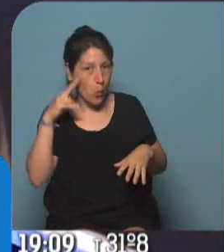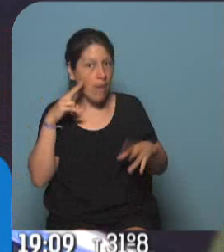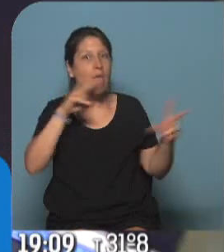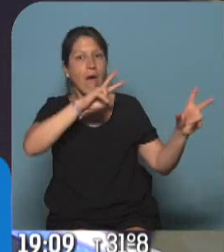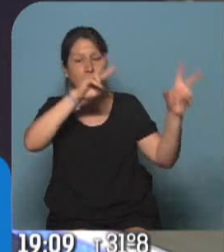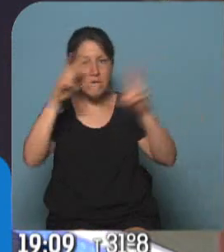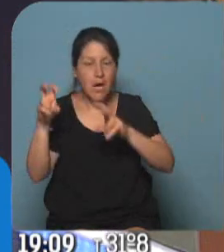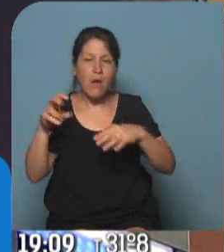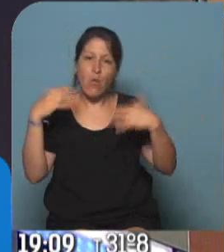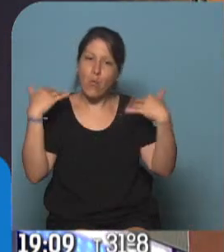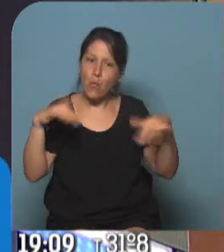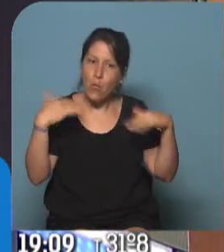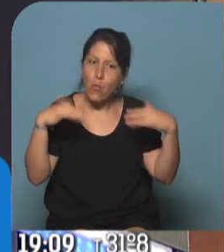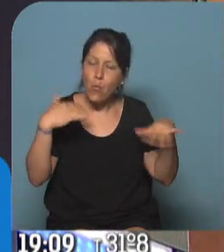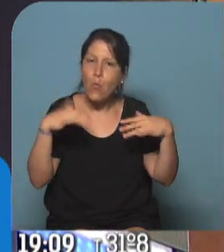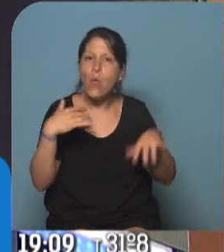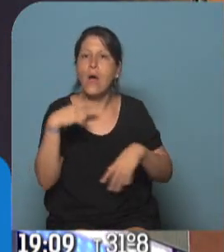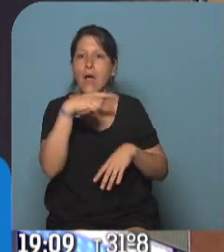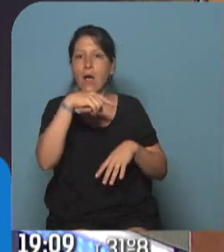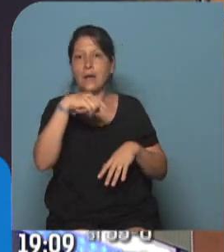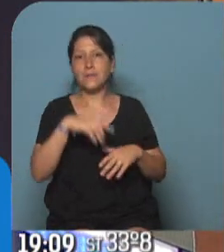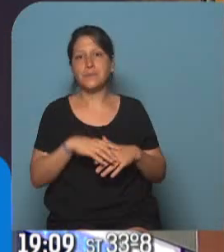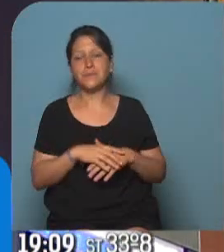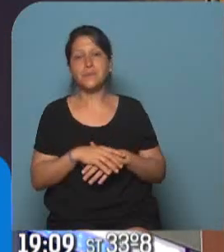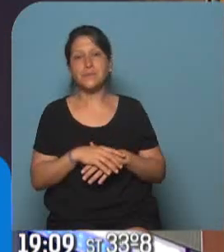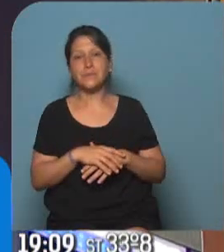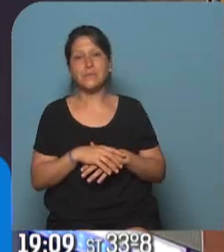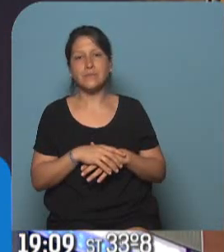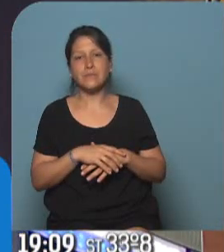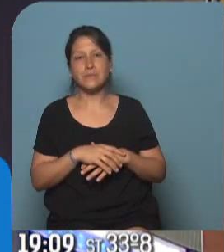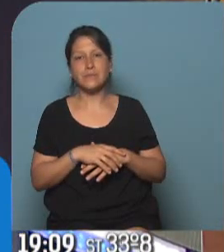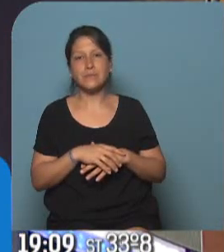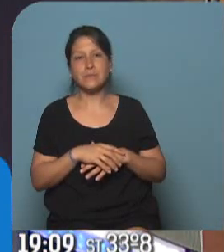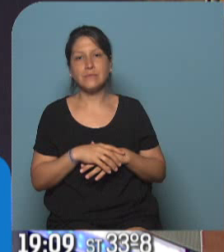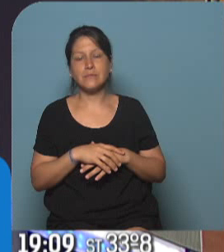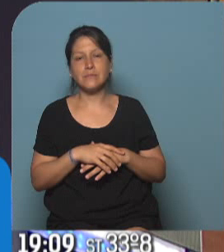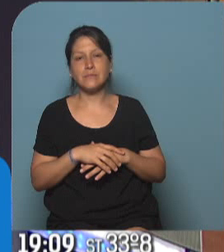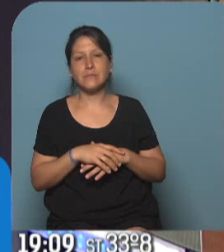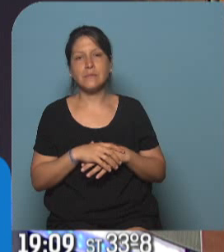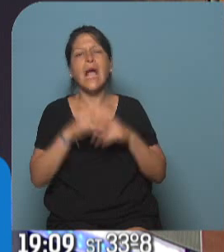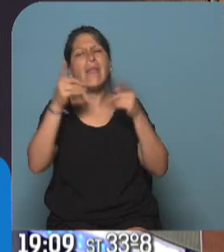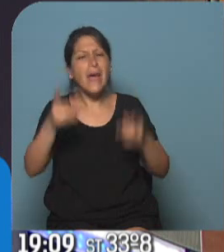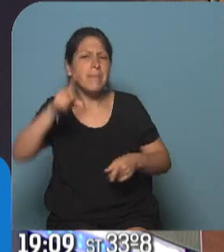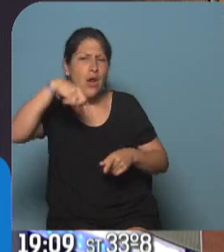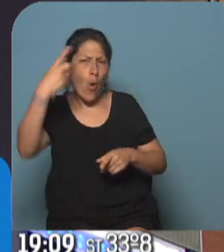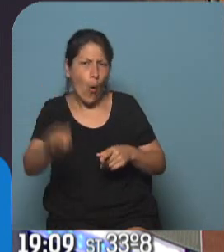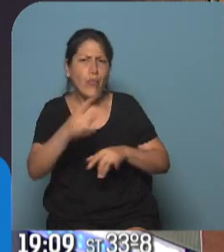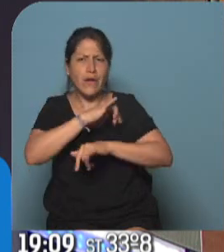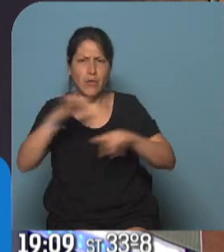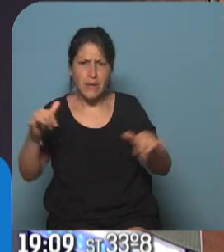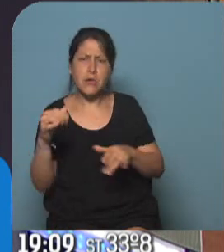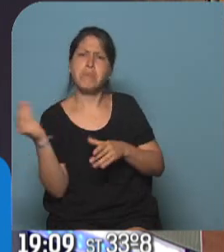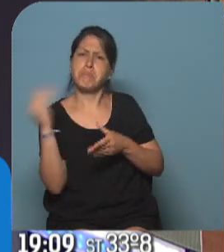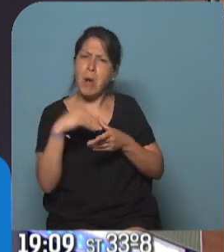dicho Víctor Manzanares en estas declaraciones que le llevaron cerca de 17 horas. Pero también ha dicho otras cosas. Por